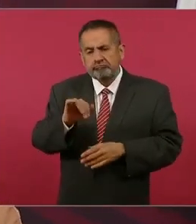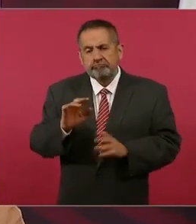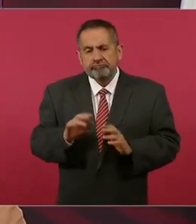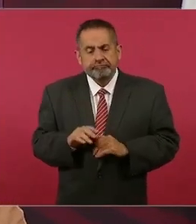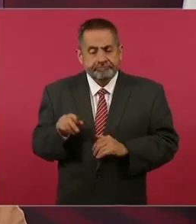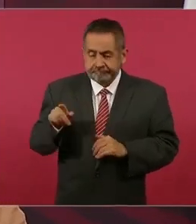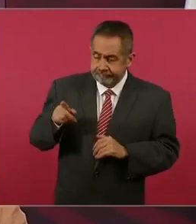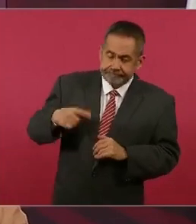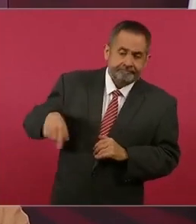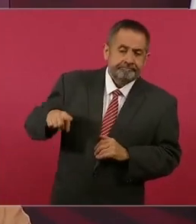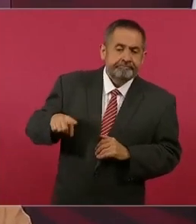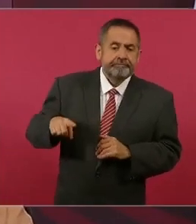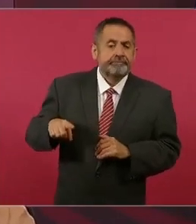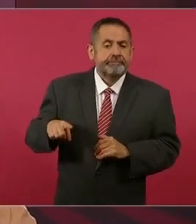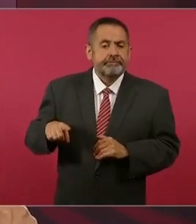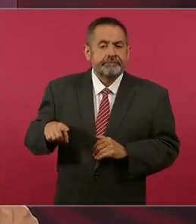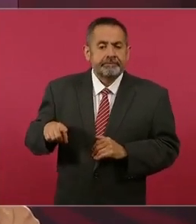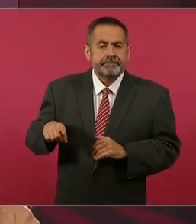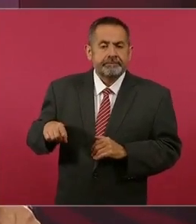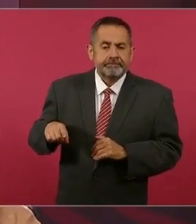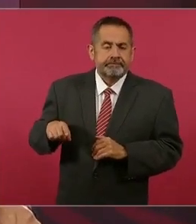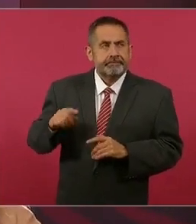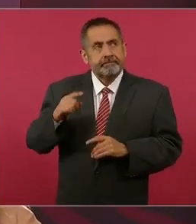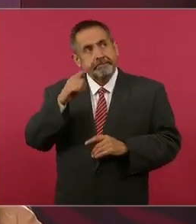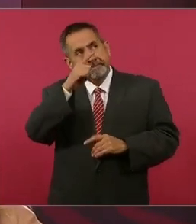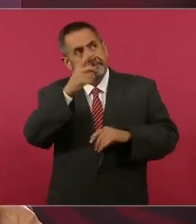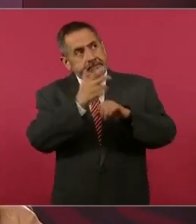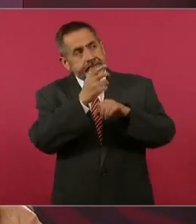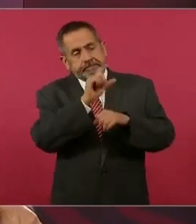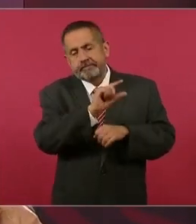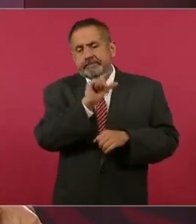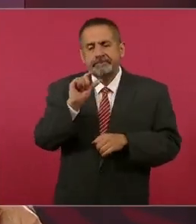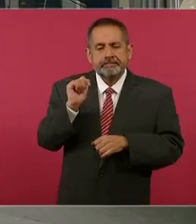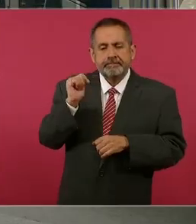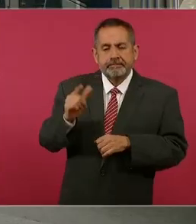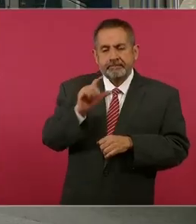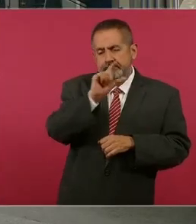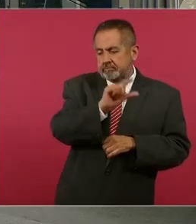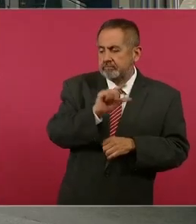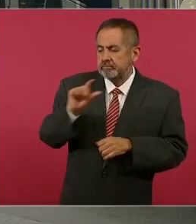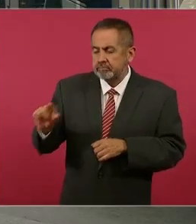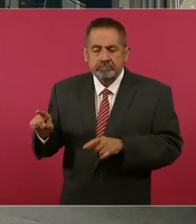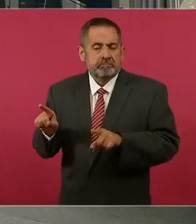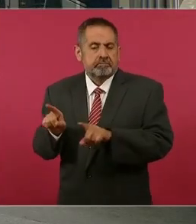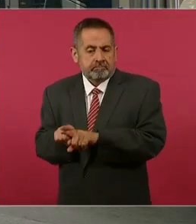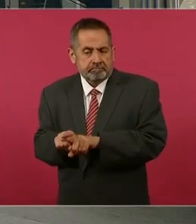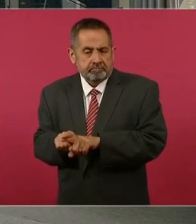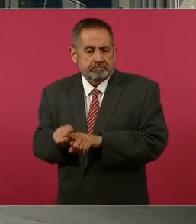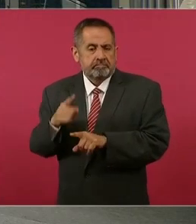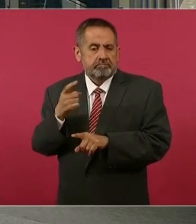que ellos mínimo hagan lo mismo,